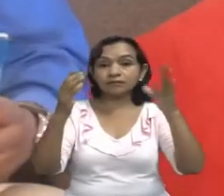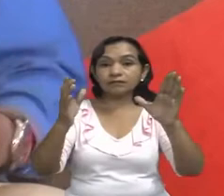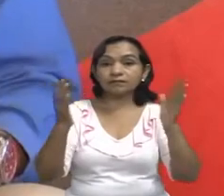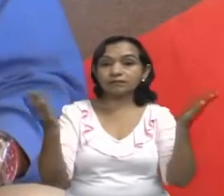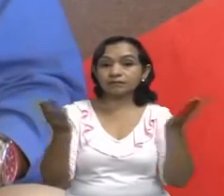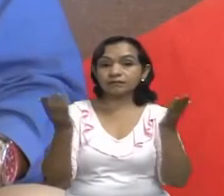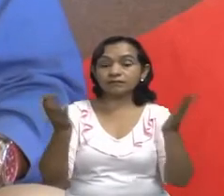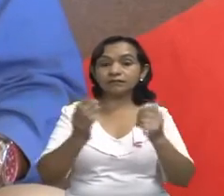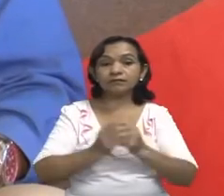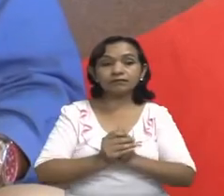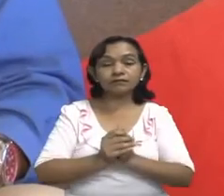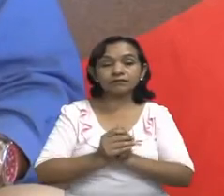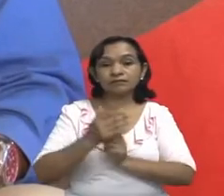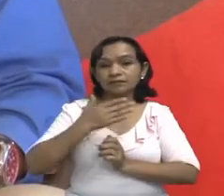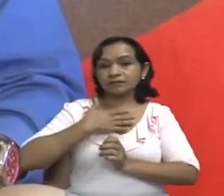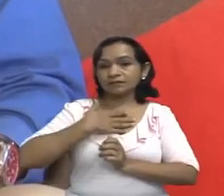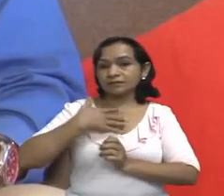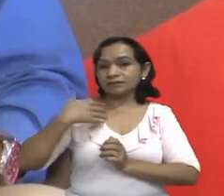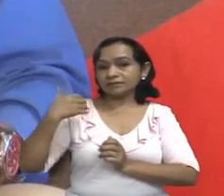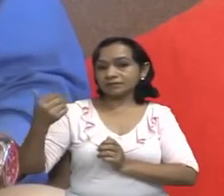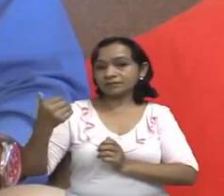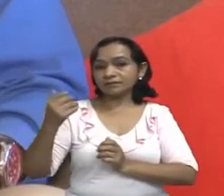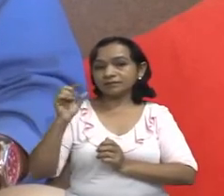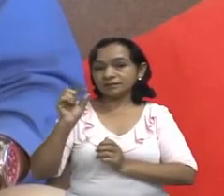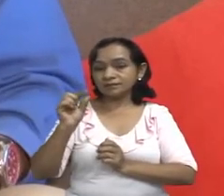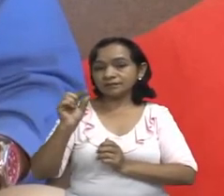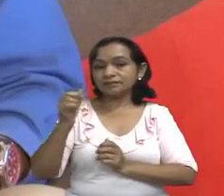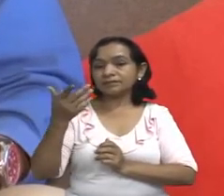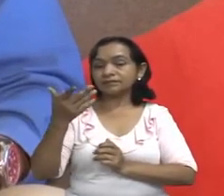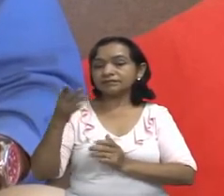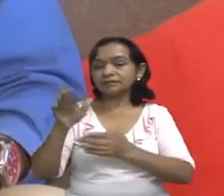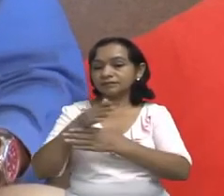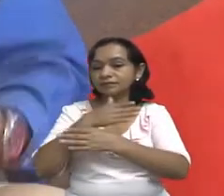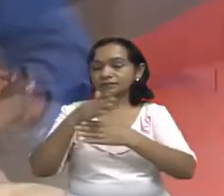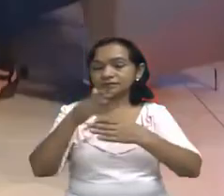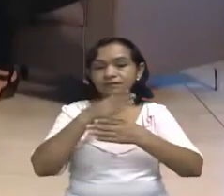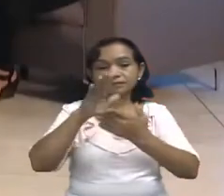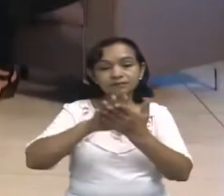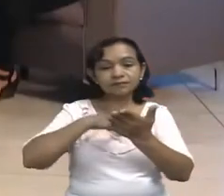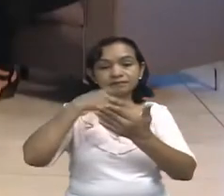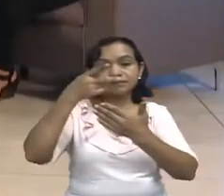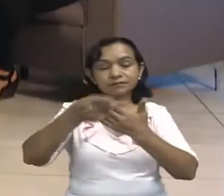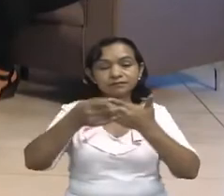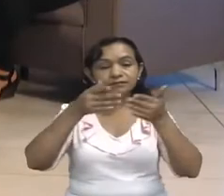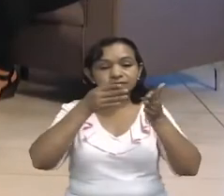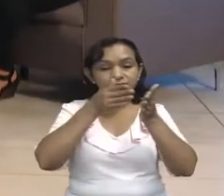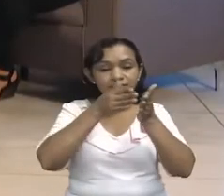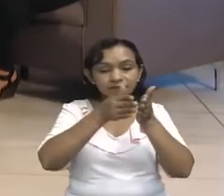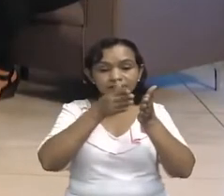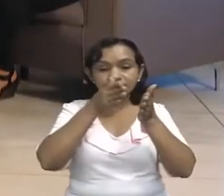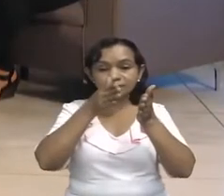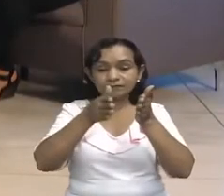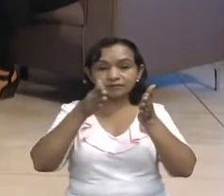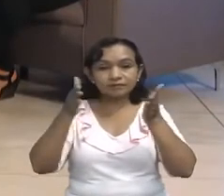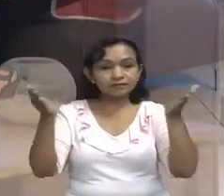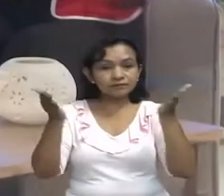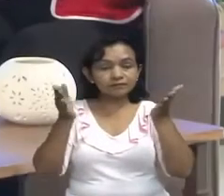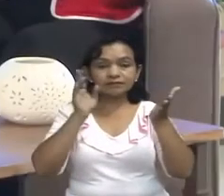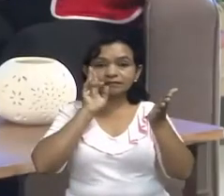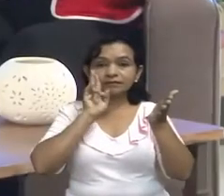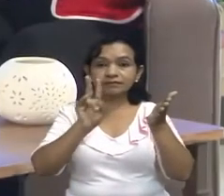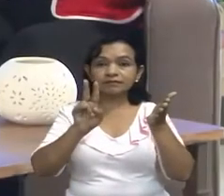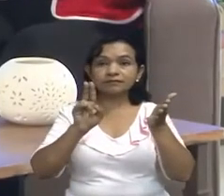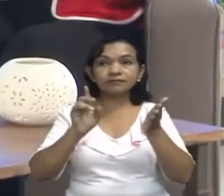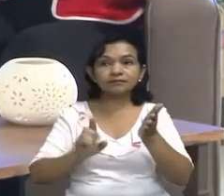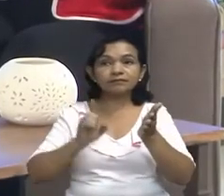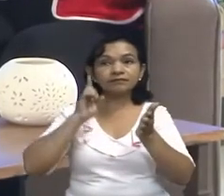también mejorar un poquito la parrilla programática a partir de segmentarla. ¿Qué significa y cómo has visto esta